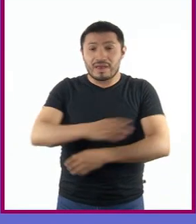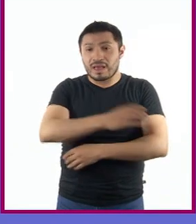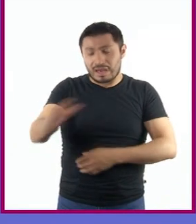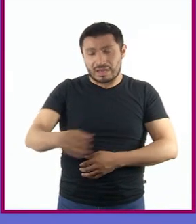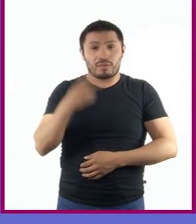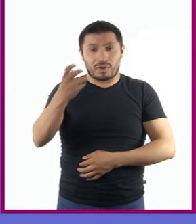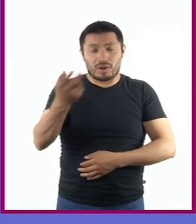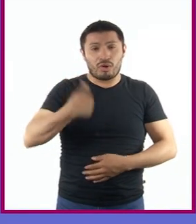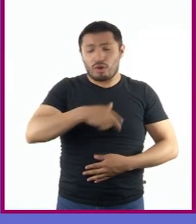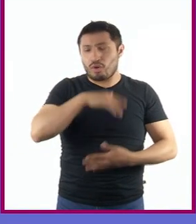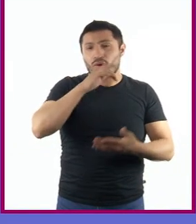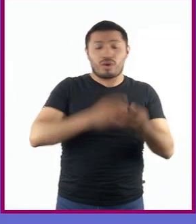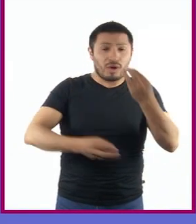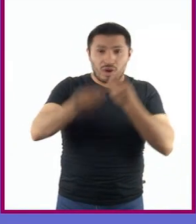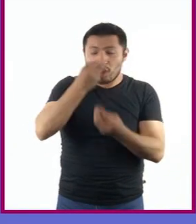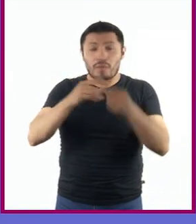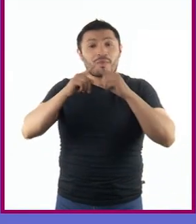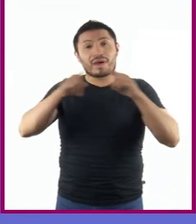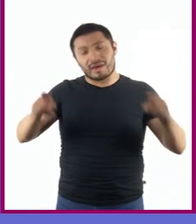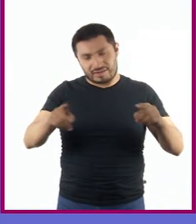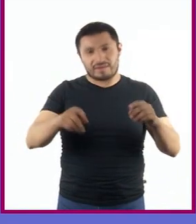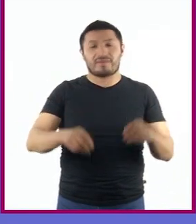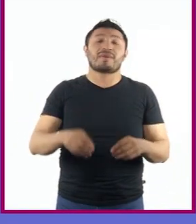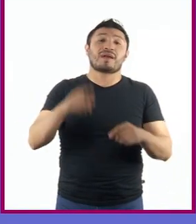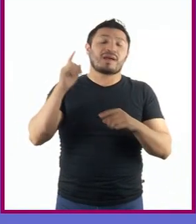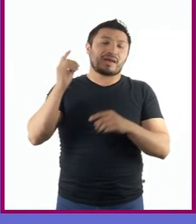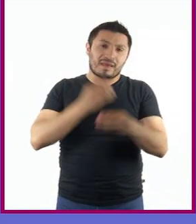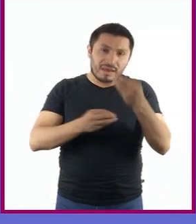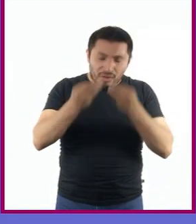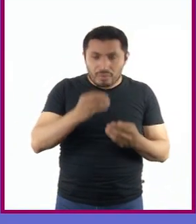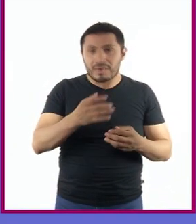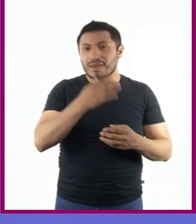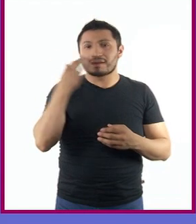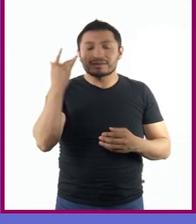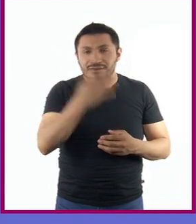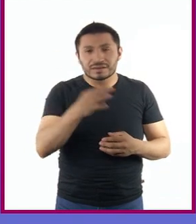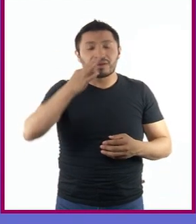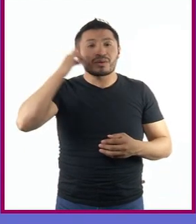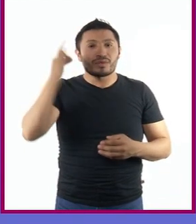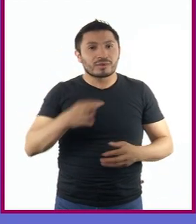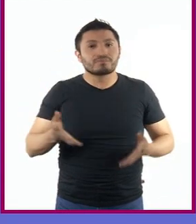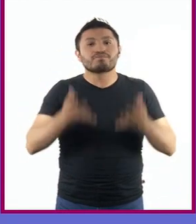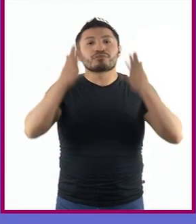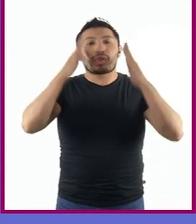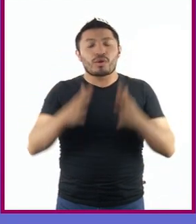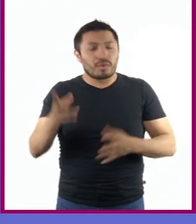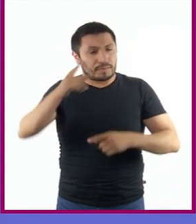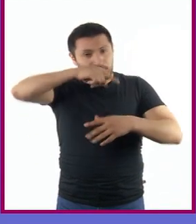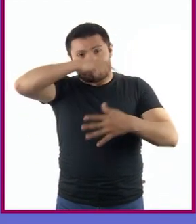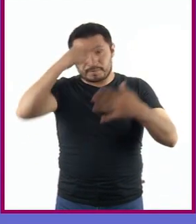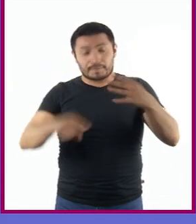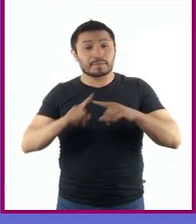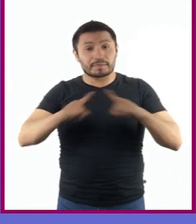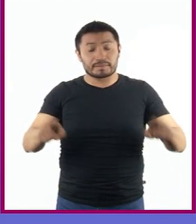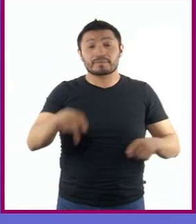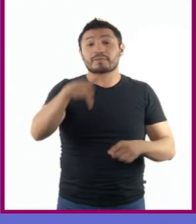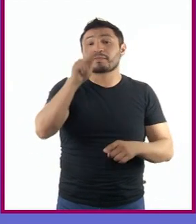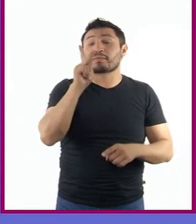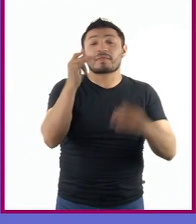estamos diversificando nuestra alimentación con distintos aromas, colores, texturas, sabores y nutrientes, sino que